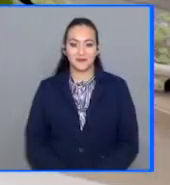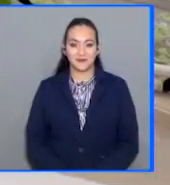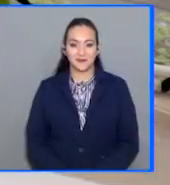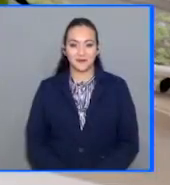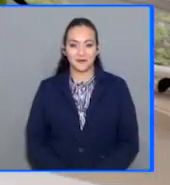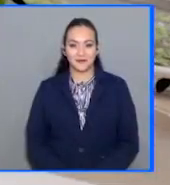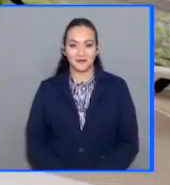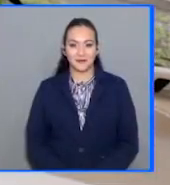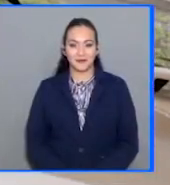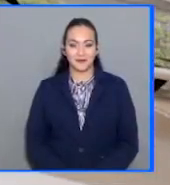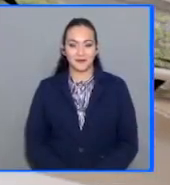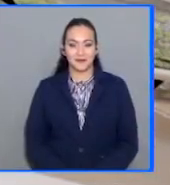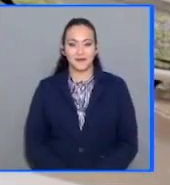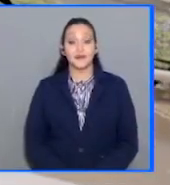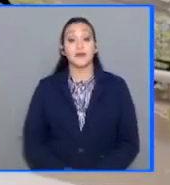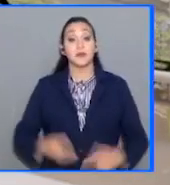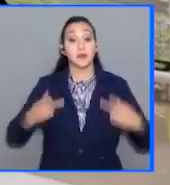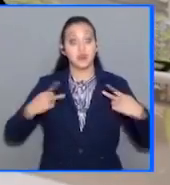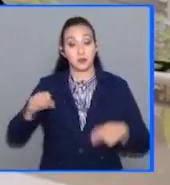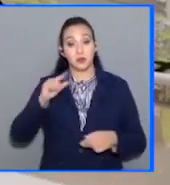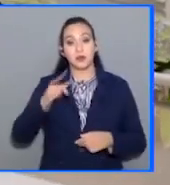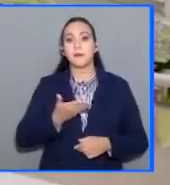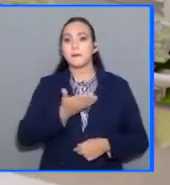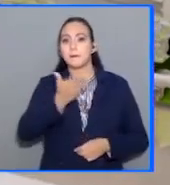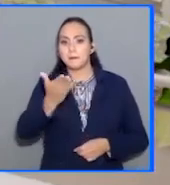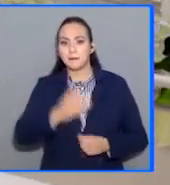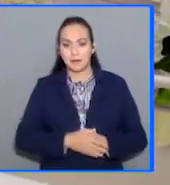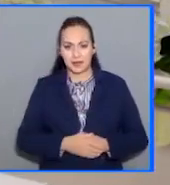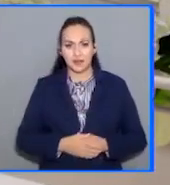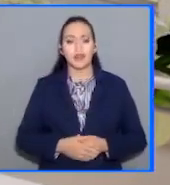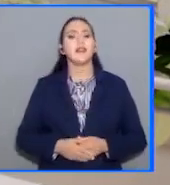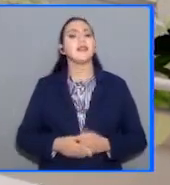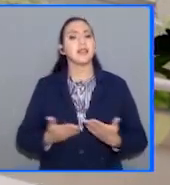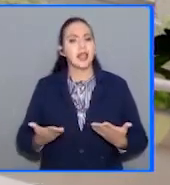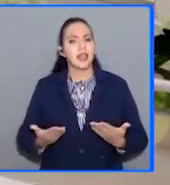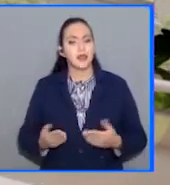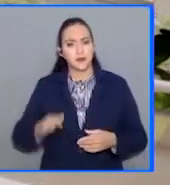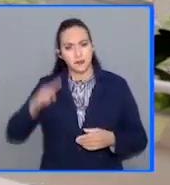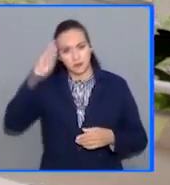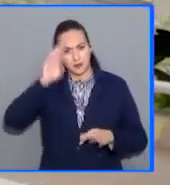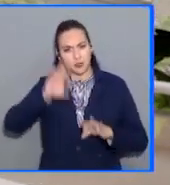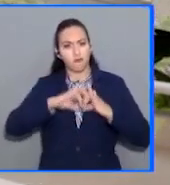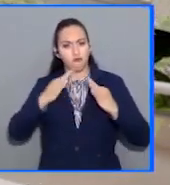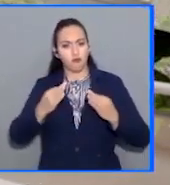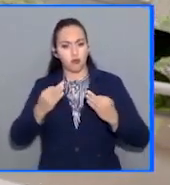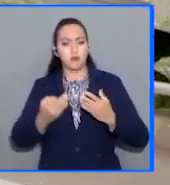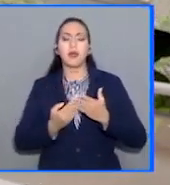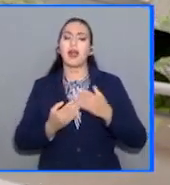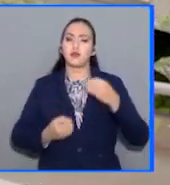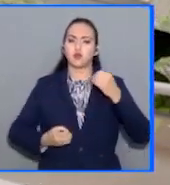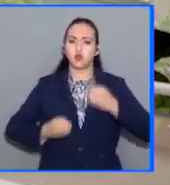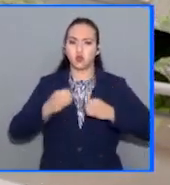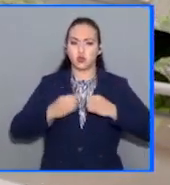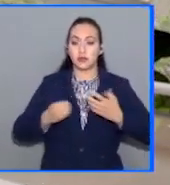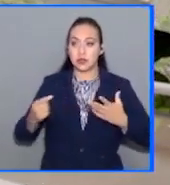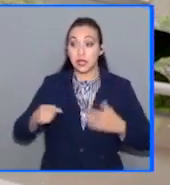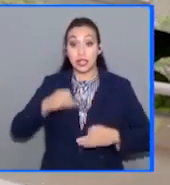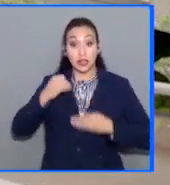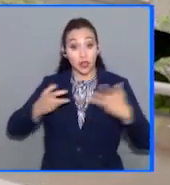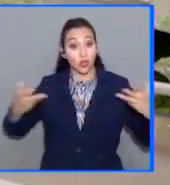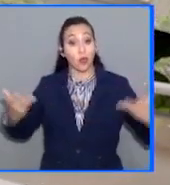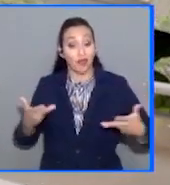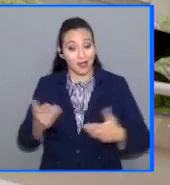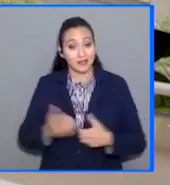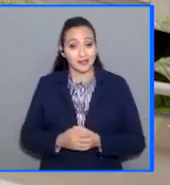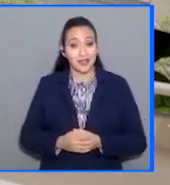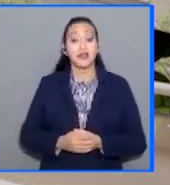Y especialistas llamaron a materializar los instrumentos jurídicos y avances jurisprudenciales con los que cuenta el país